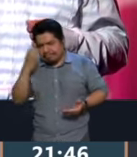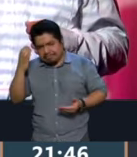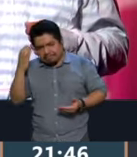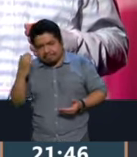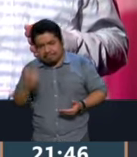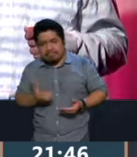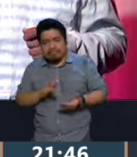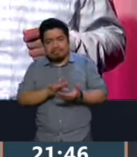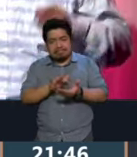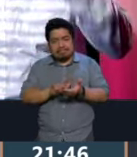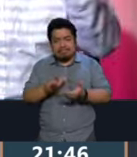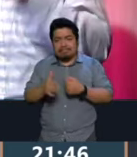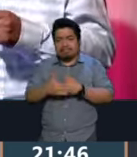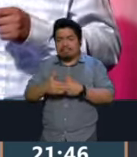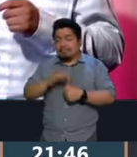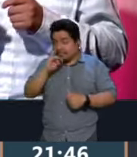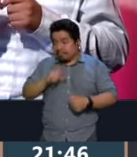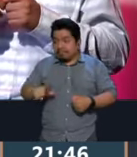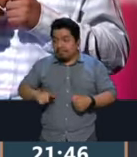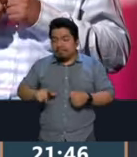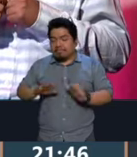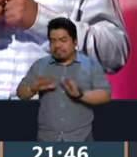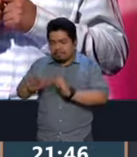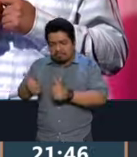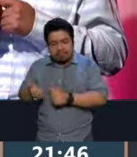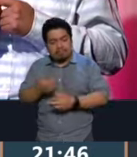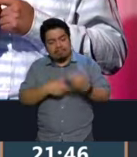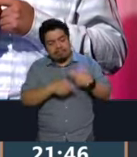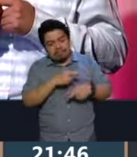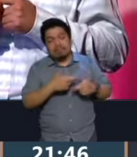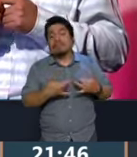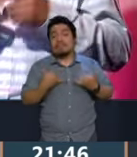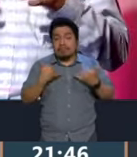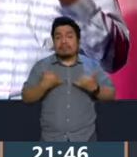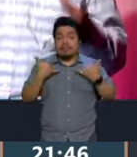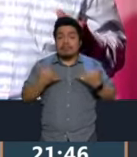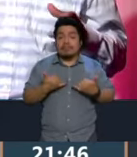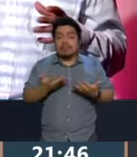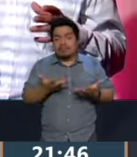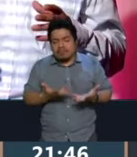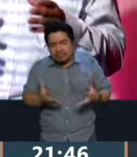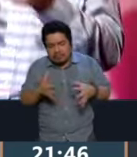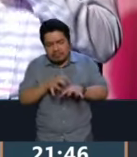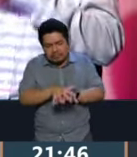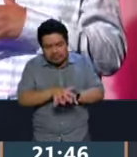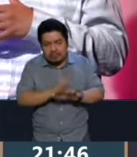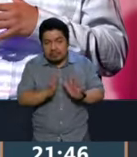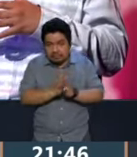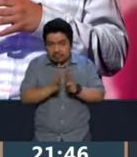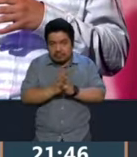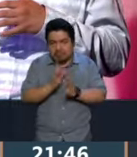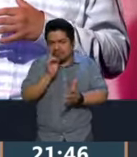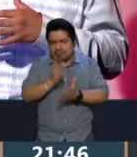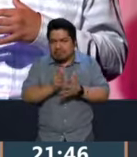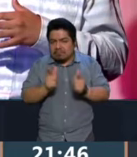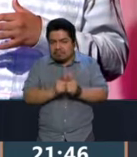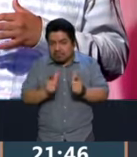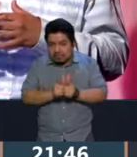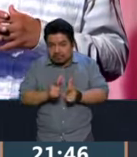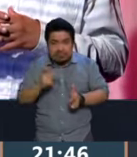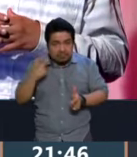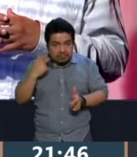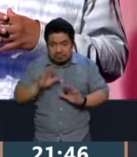Brugada como nuestra próxima jefa de gobierno. Y regresando al tema de los jóvenes, pues de involucrarse no solo en partidos políticos. Yo también creo